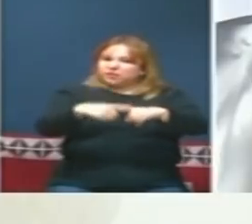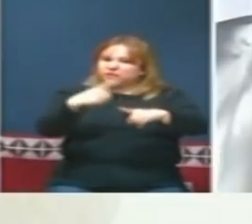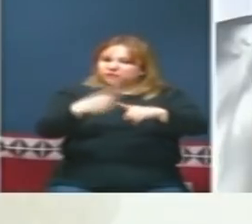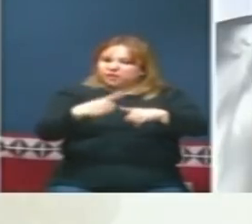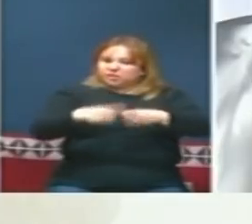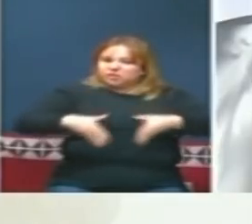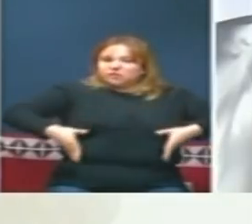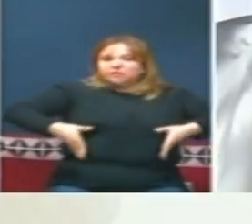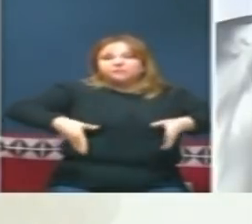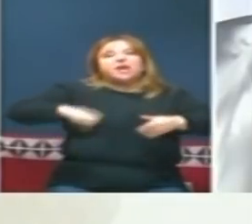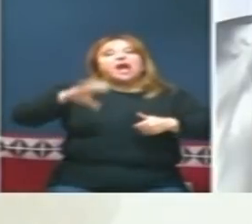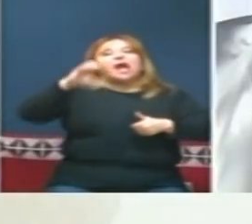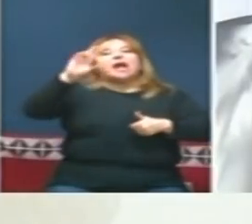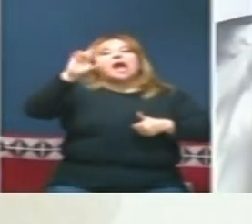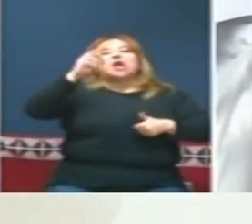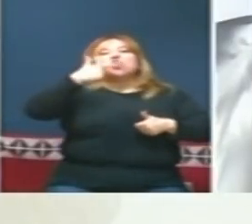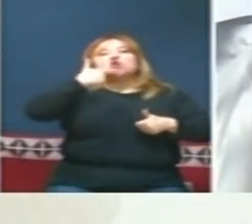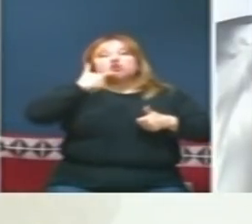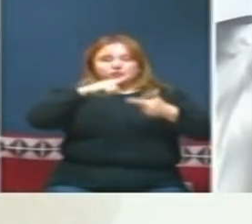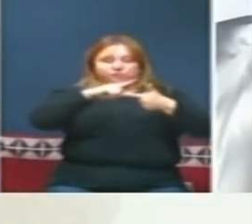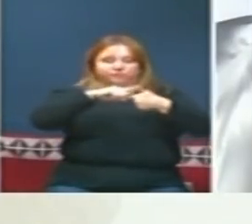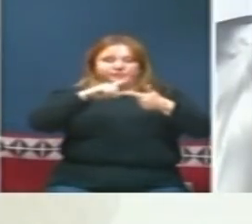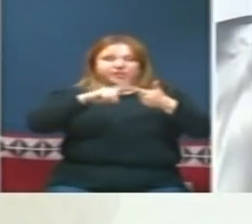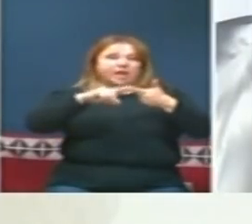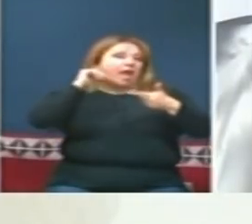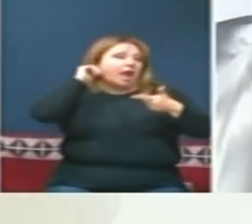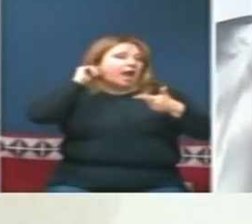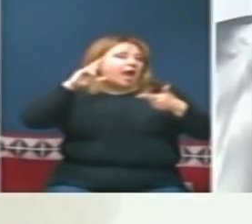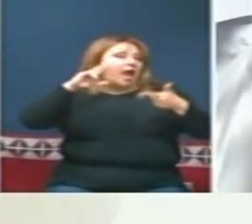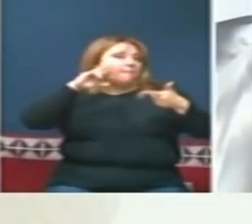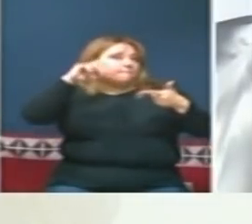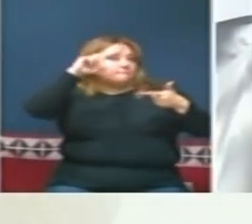Carlos de Dios Murias y Gabriel Longville,